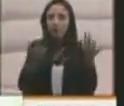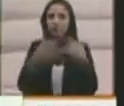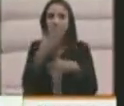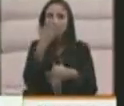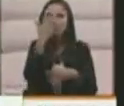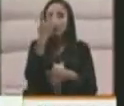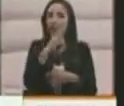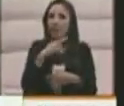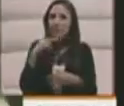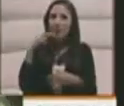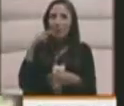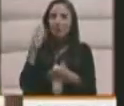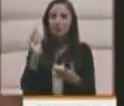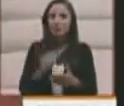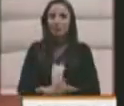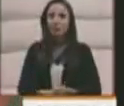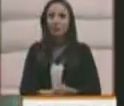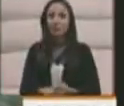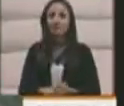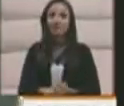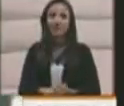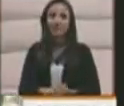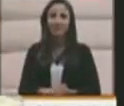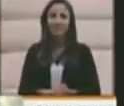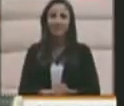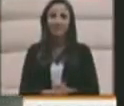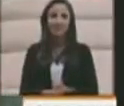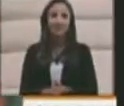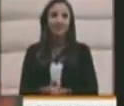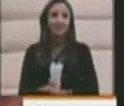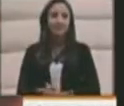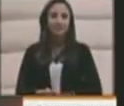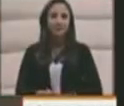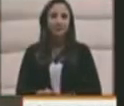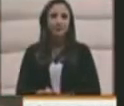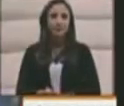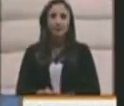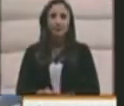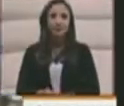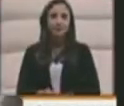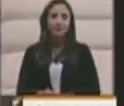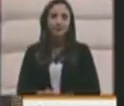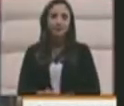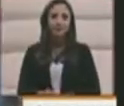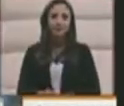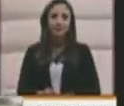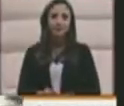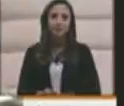esto no tiene químico.